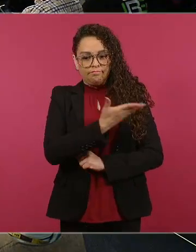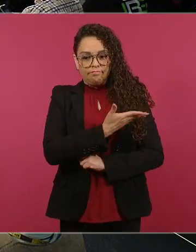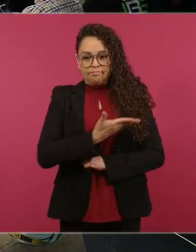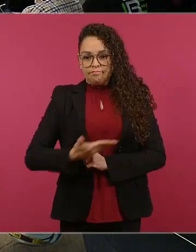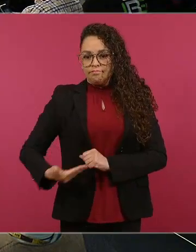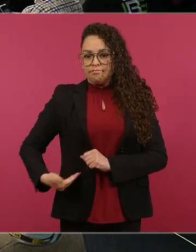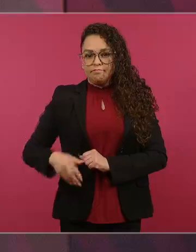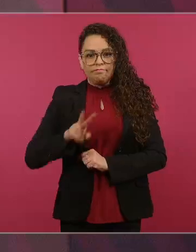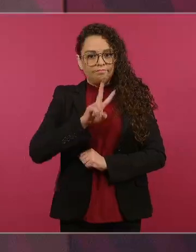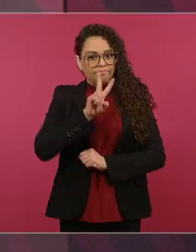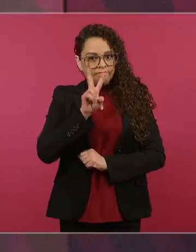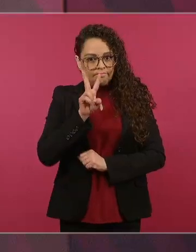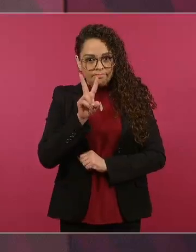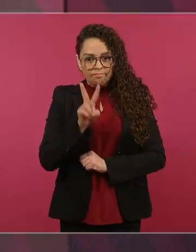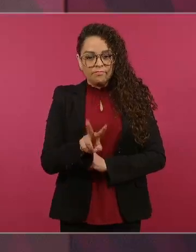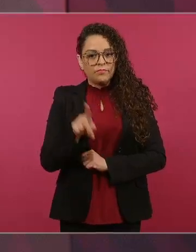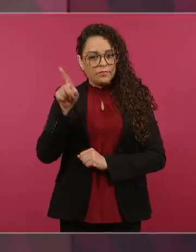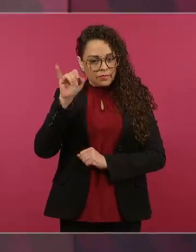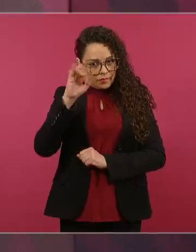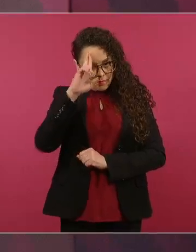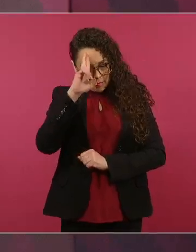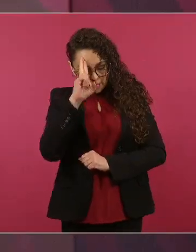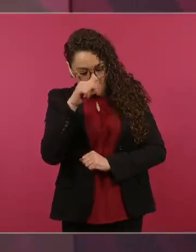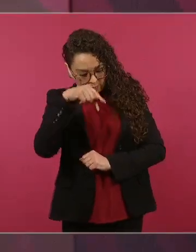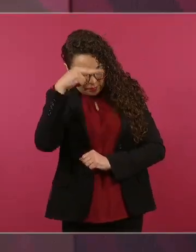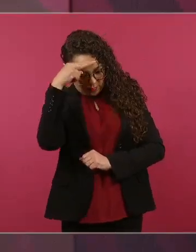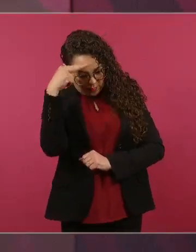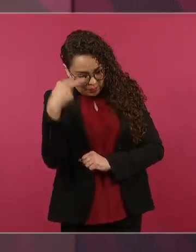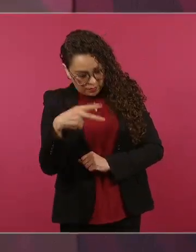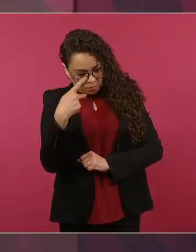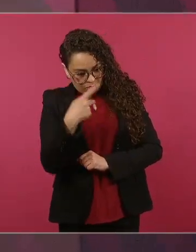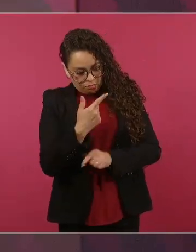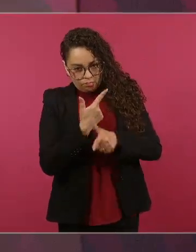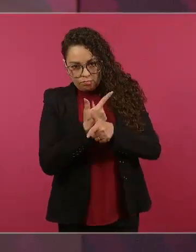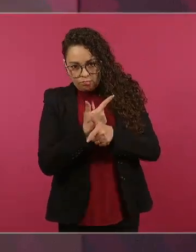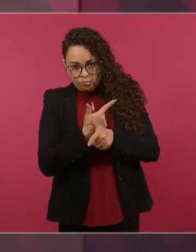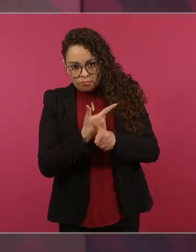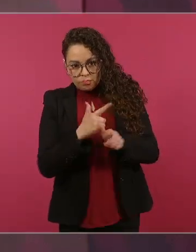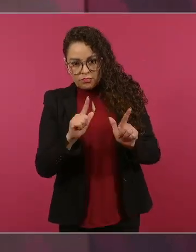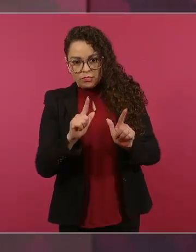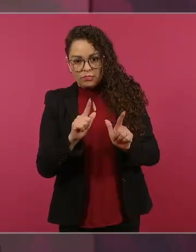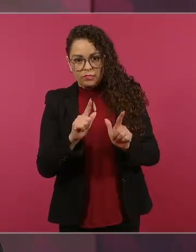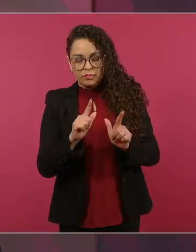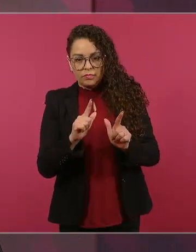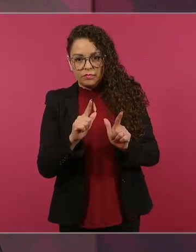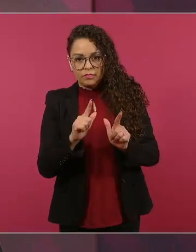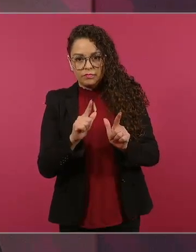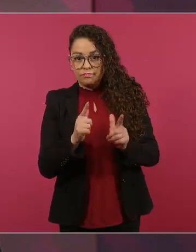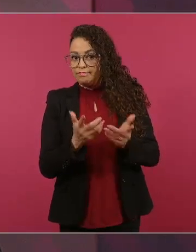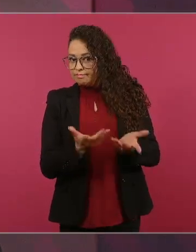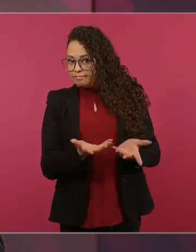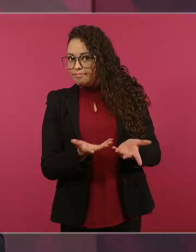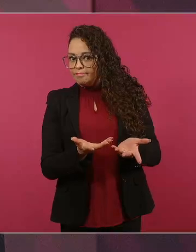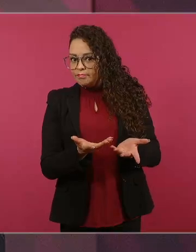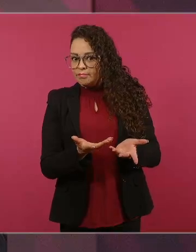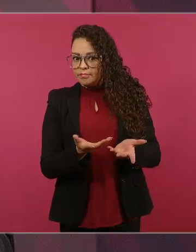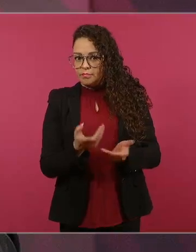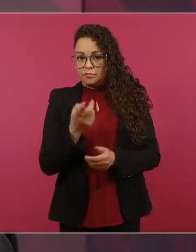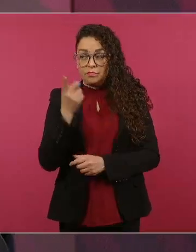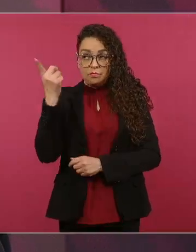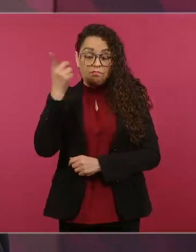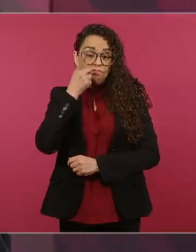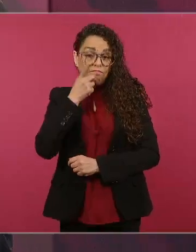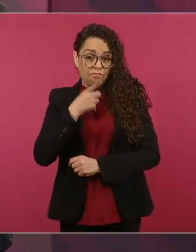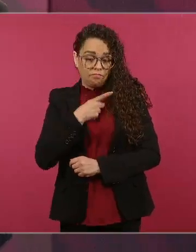de nuestra soberanía, siempre me habla de que el trato entre nosotros tiene que